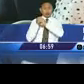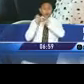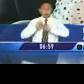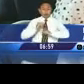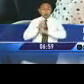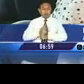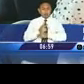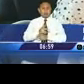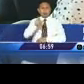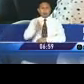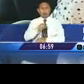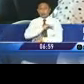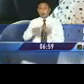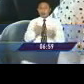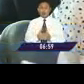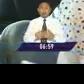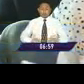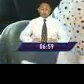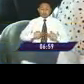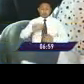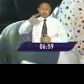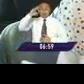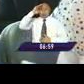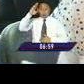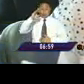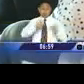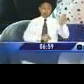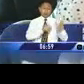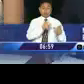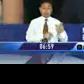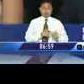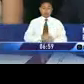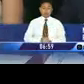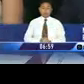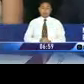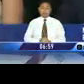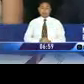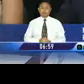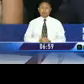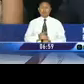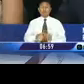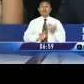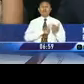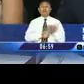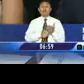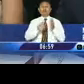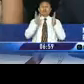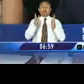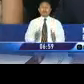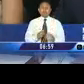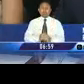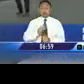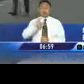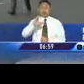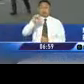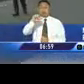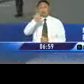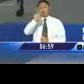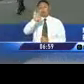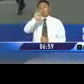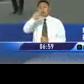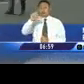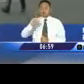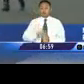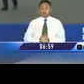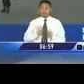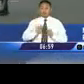resguardar la vida de todos, policía y también de los manifestantes. El ministro Patricio Carrillo, en su defensa, dijo que la policía actuó